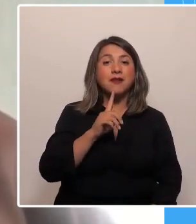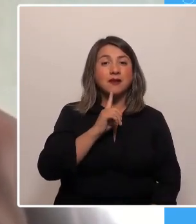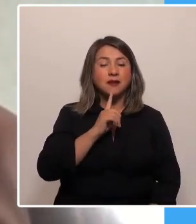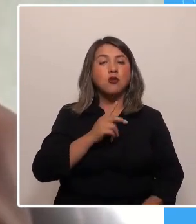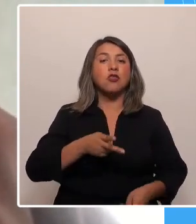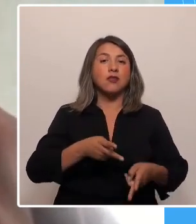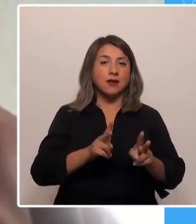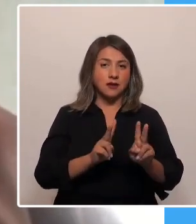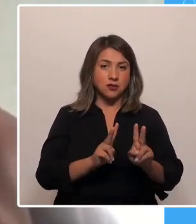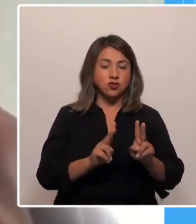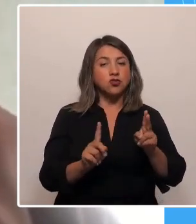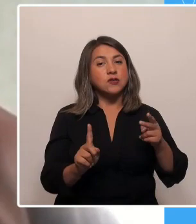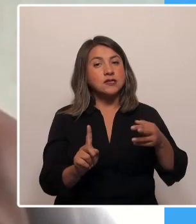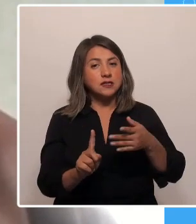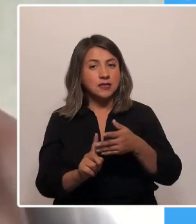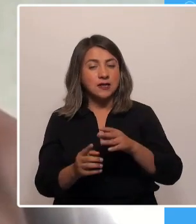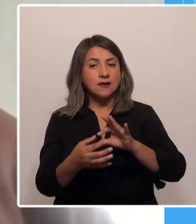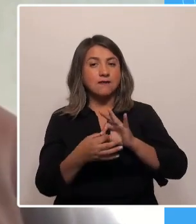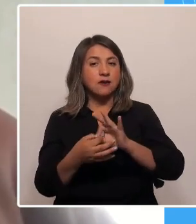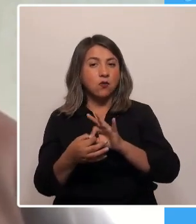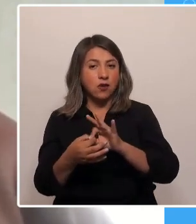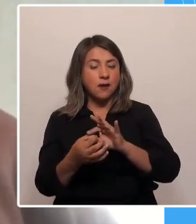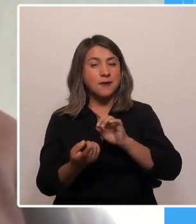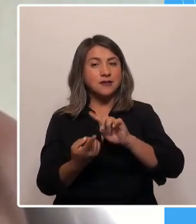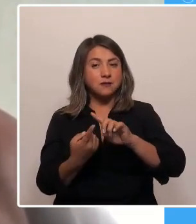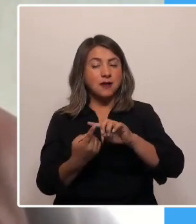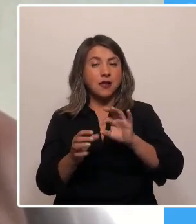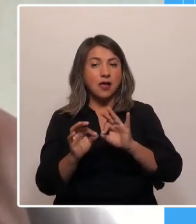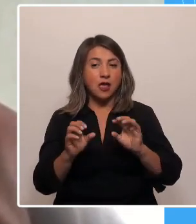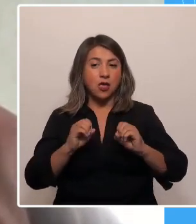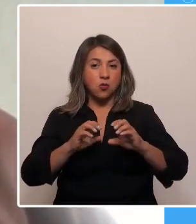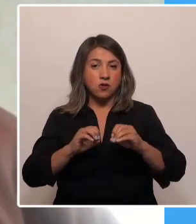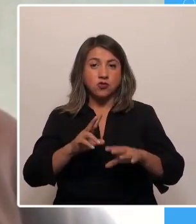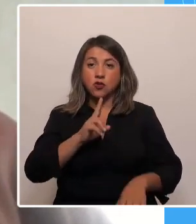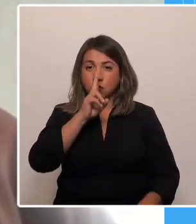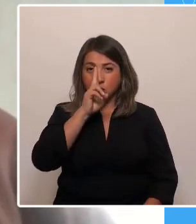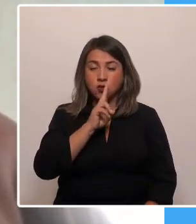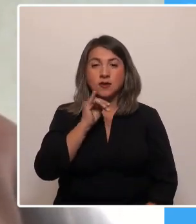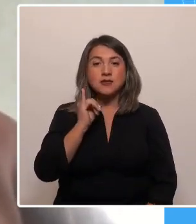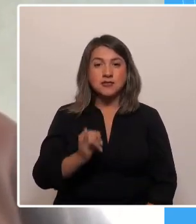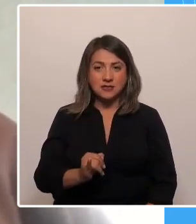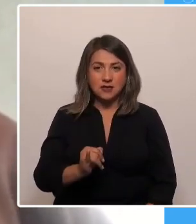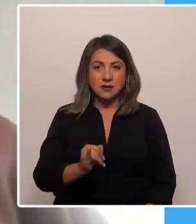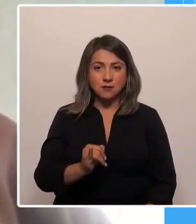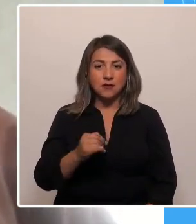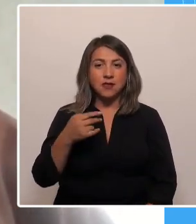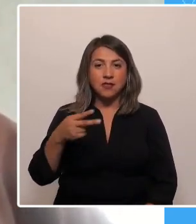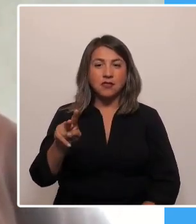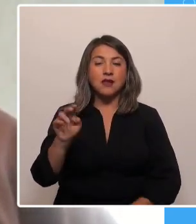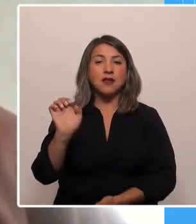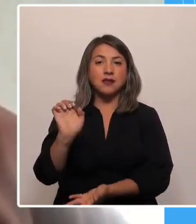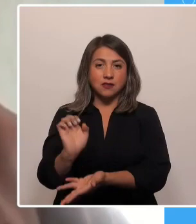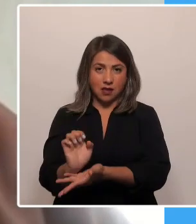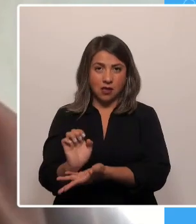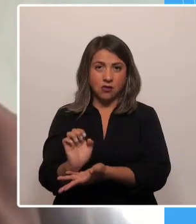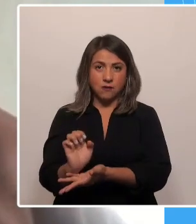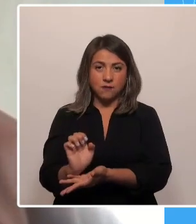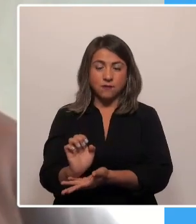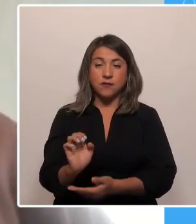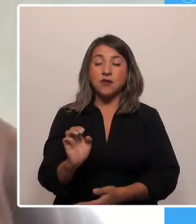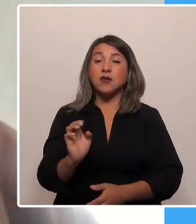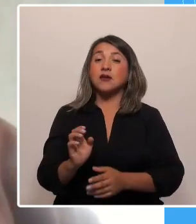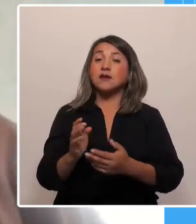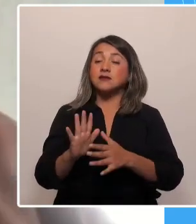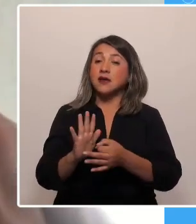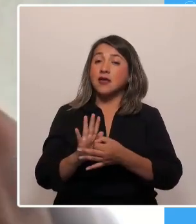derecho a incidir vinculantemente en la educación, pero el rol principal siempre debe ser del Estado. En todo caso, para aquellos que han dicho